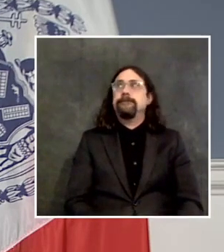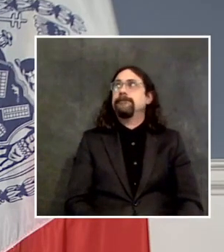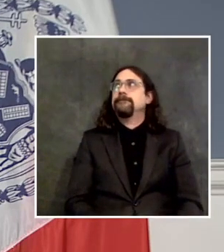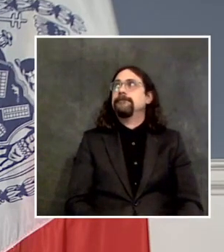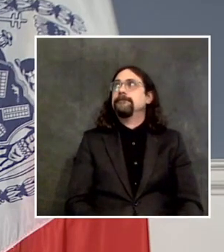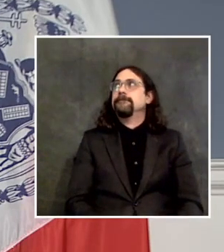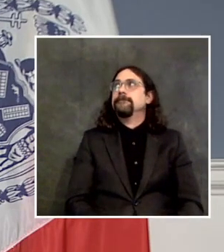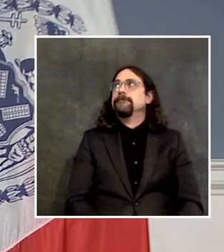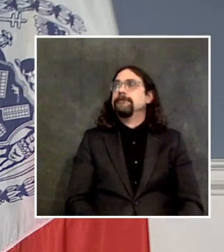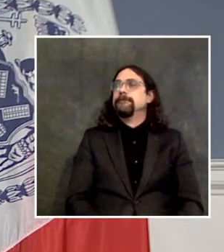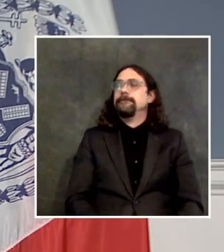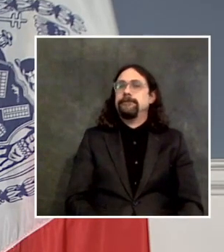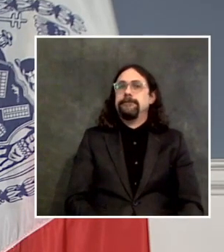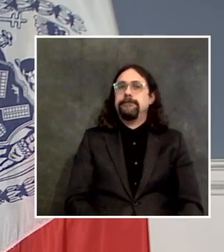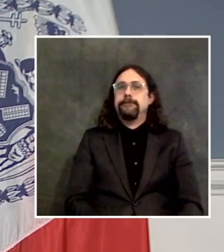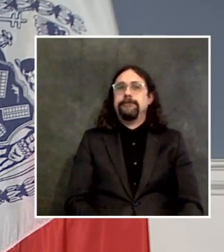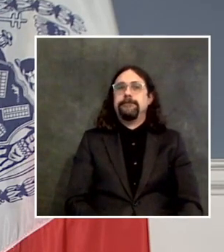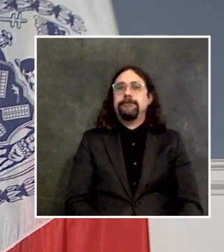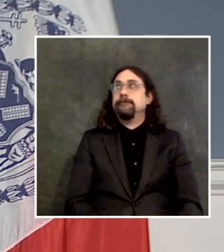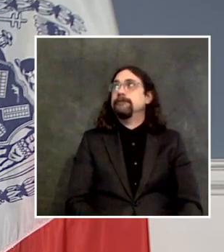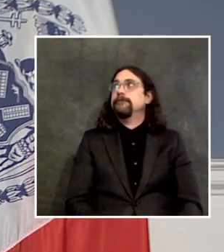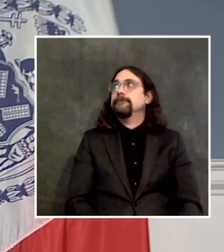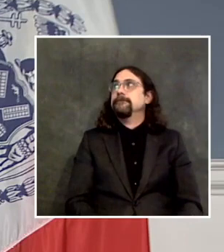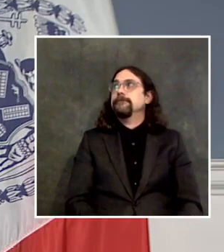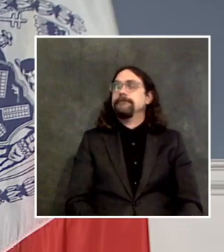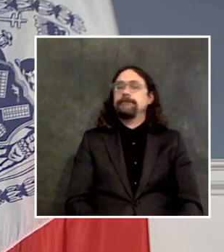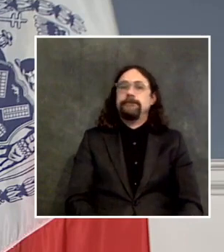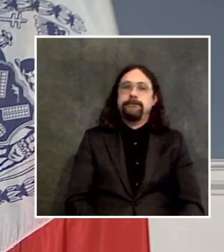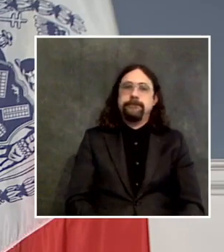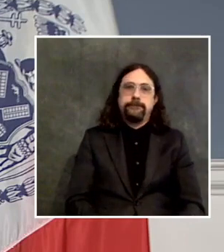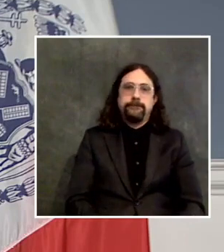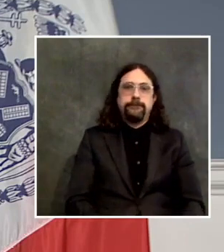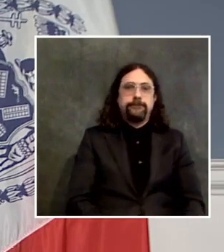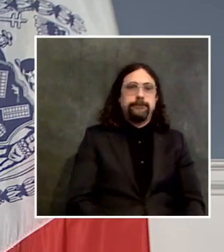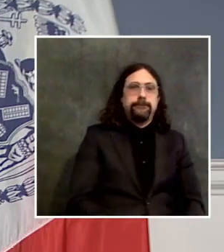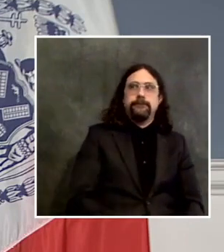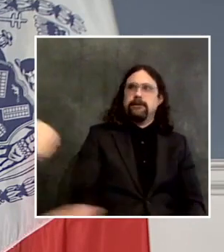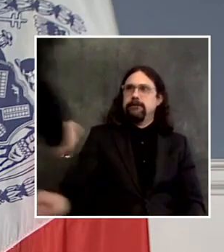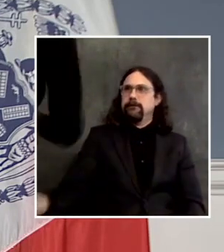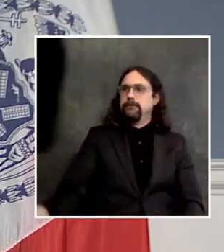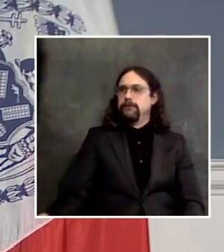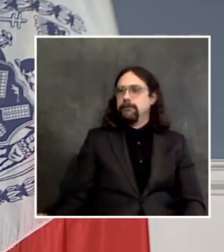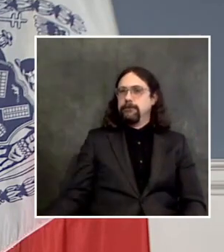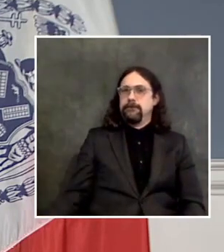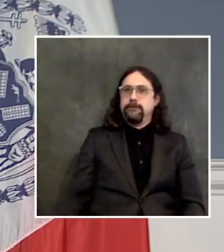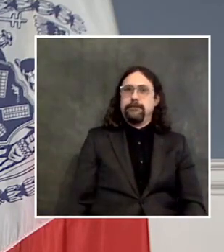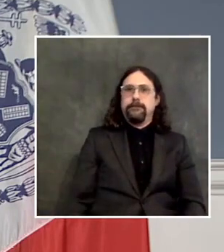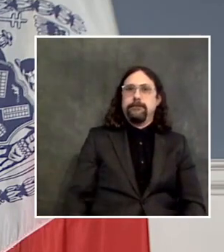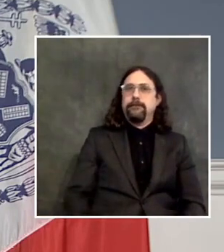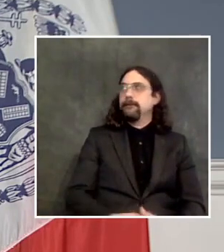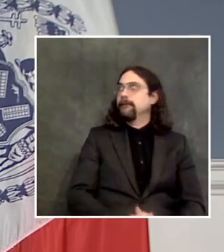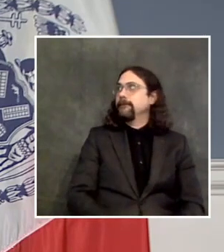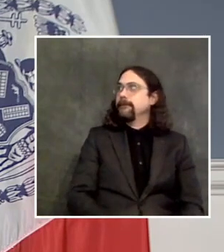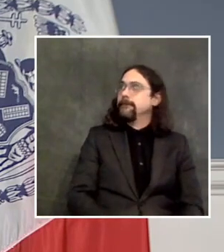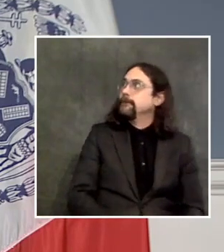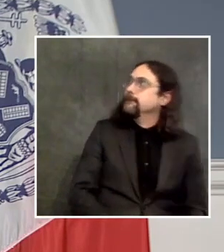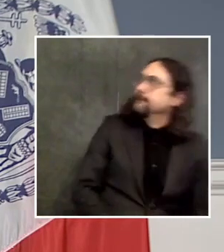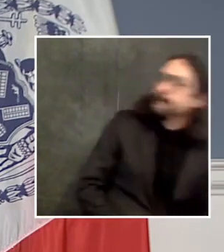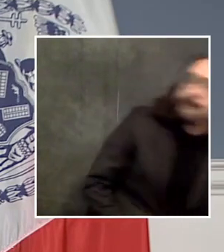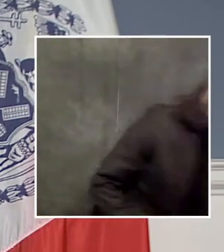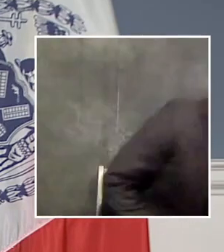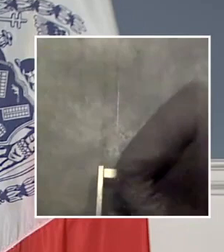esta lucha y es gracias a nuestra gente se ve en la valentía